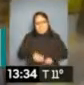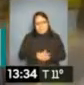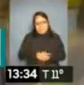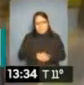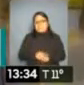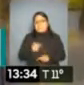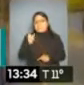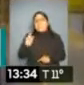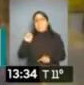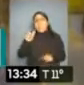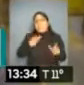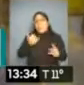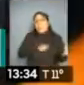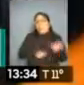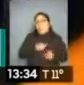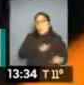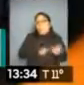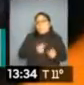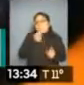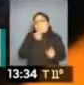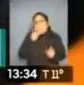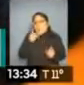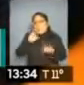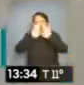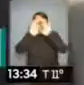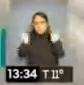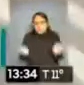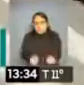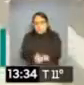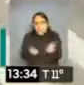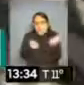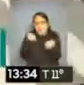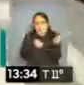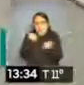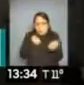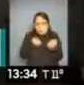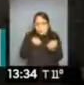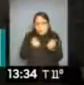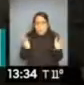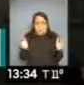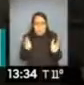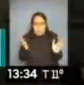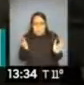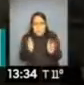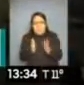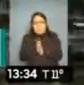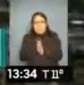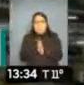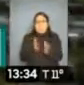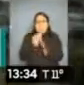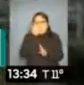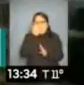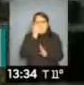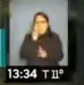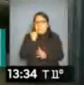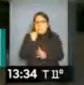me cuentan la gente que viene, por ejemplo, en el caso de una cubierta de un auto chico que puede salir a ellos 25 mil